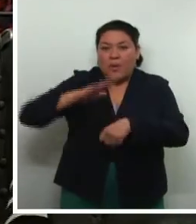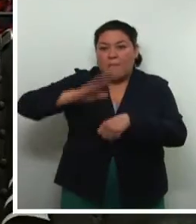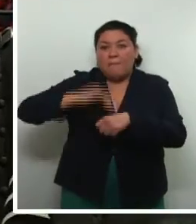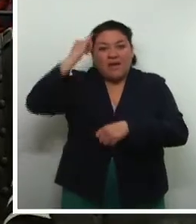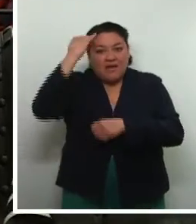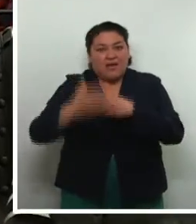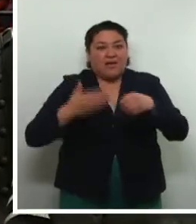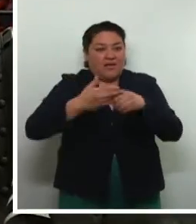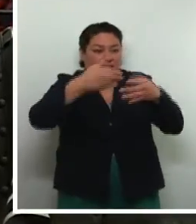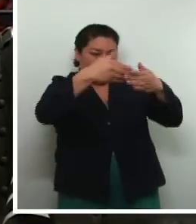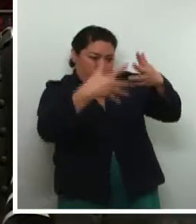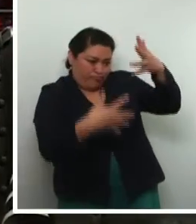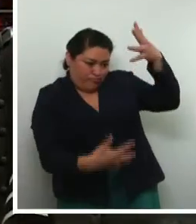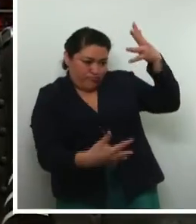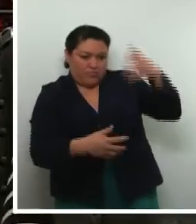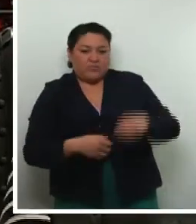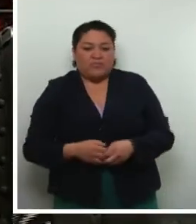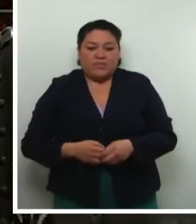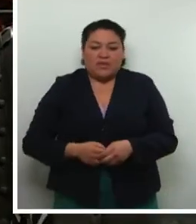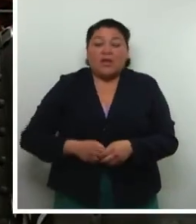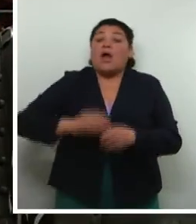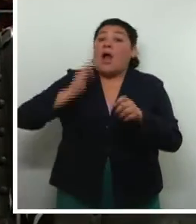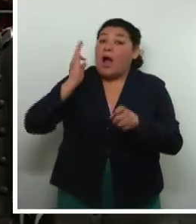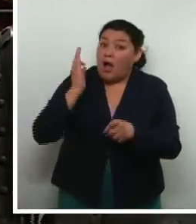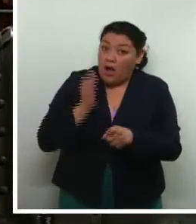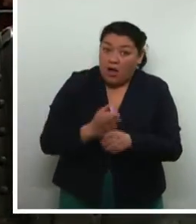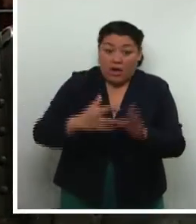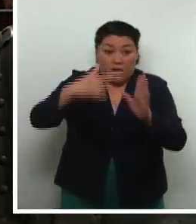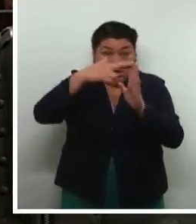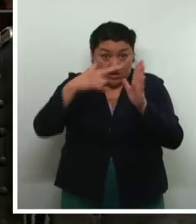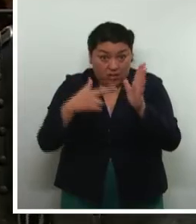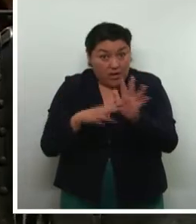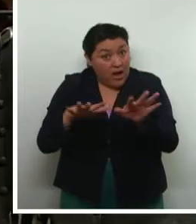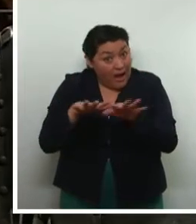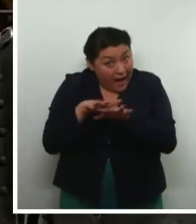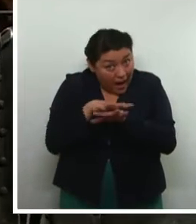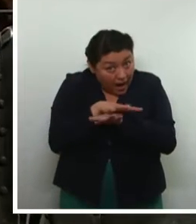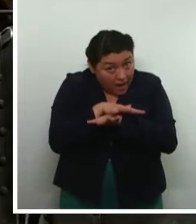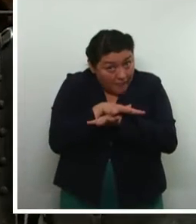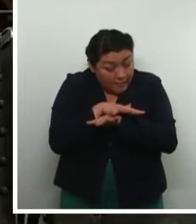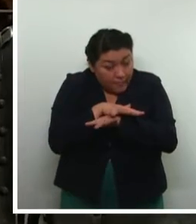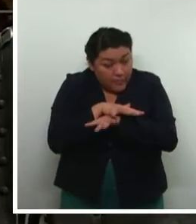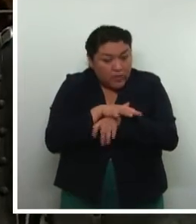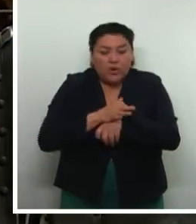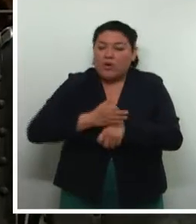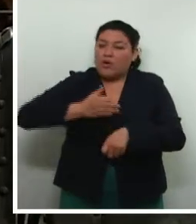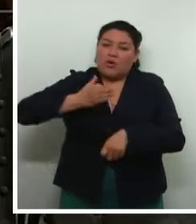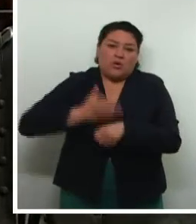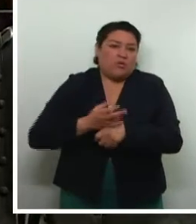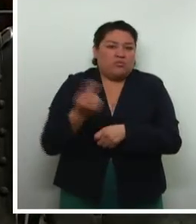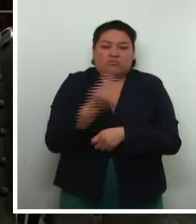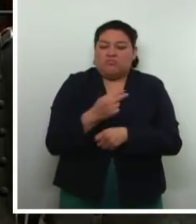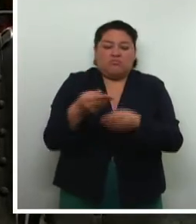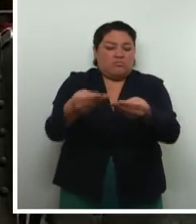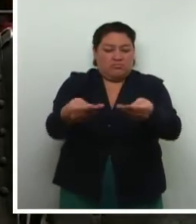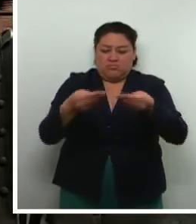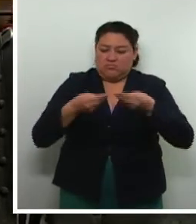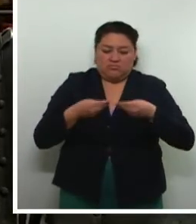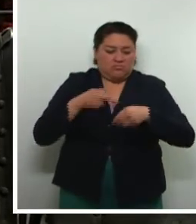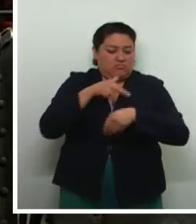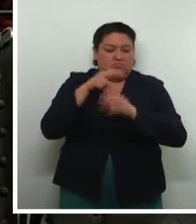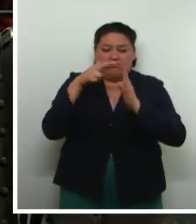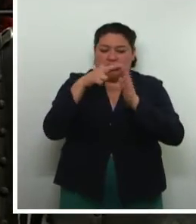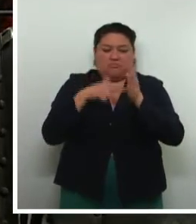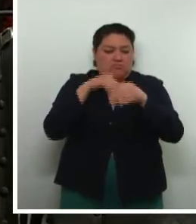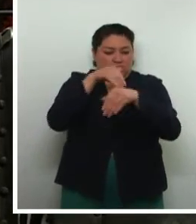reservas. Si se va a aplicar un procedimiento distinto, necesitamos tenerlo. Si vamos a